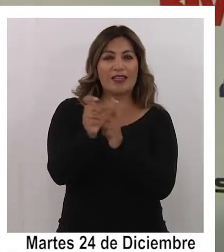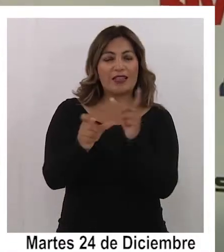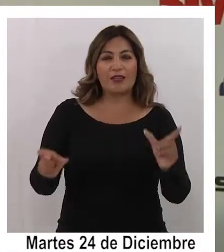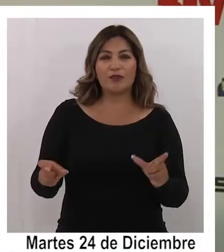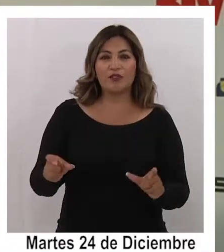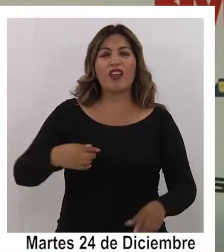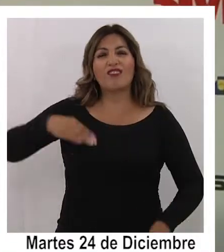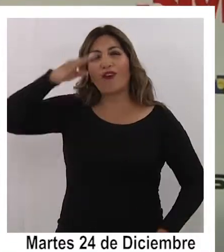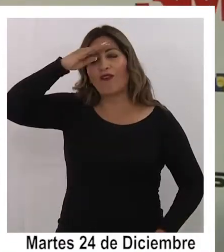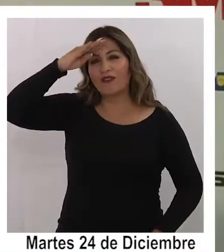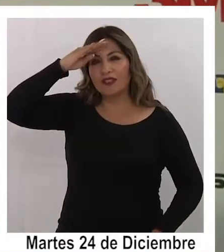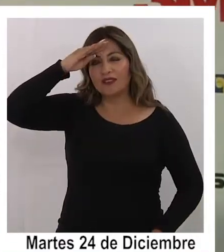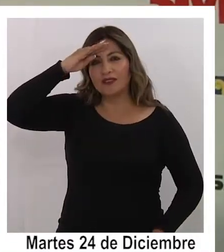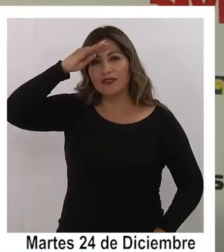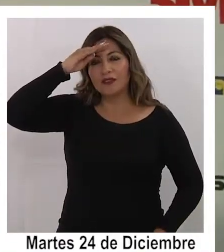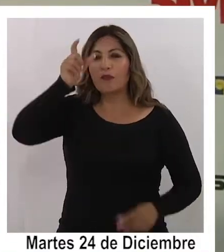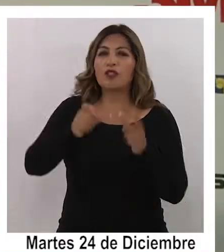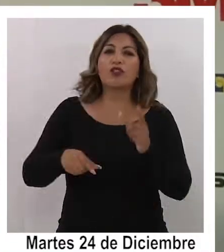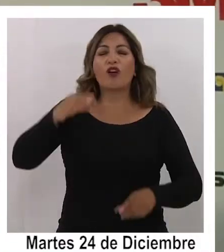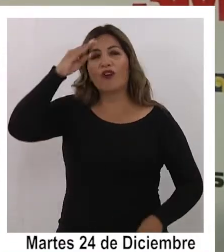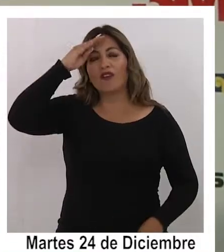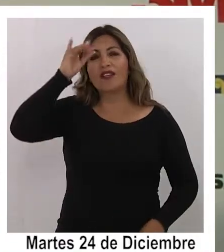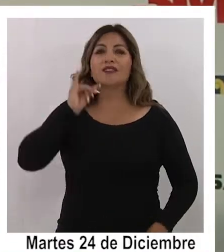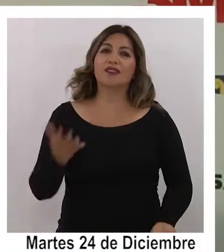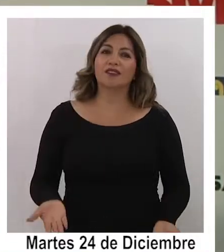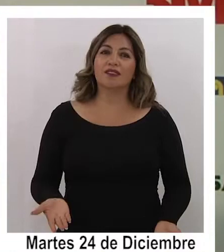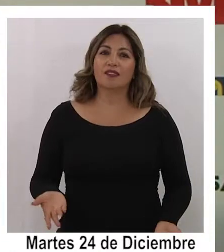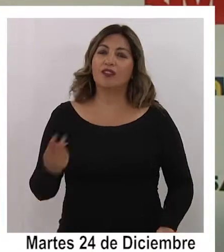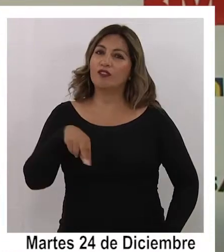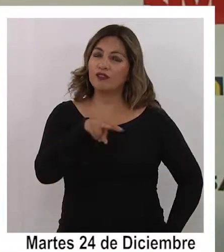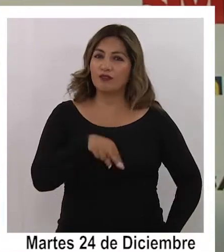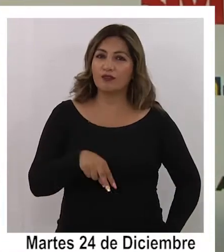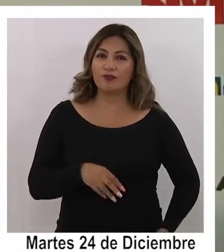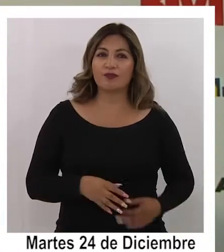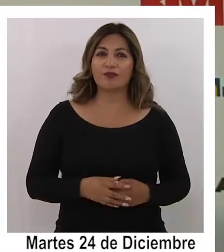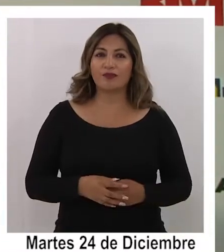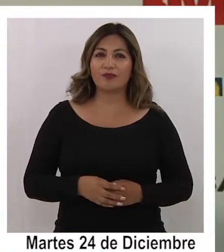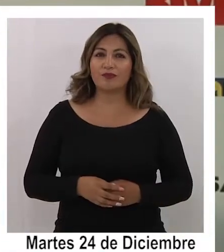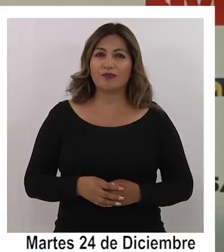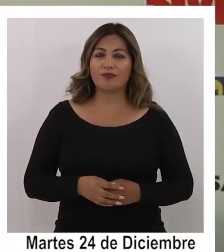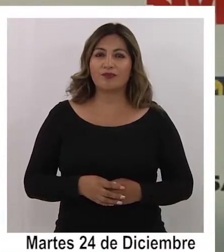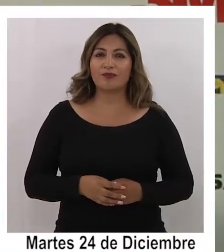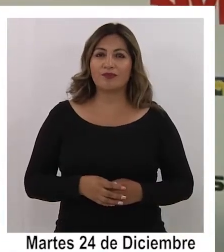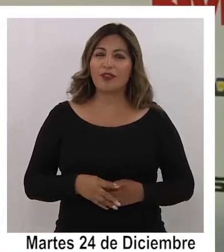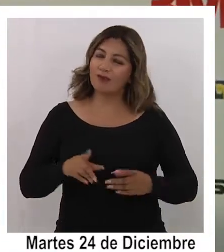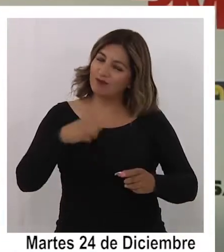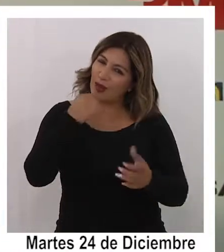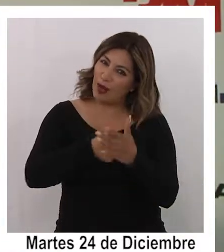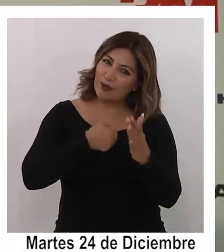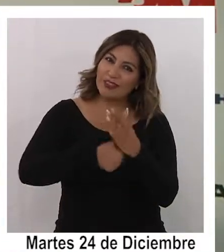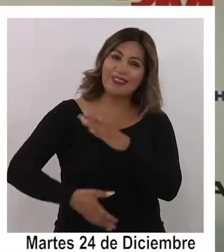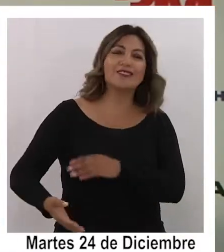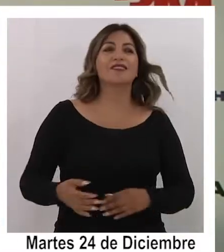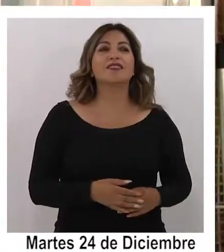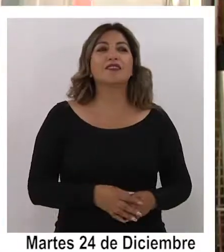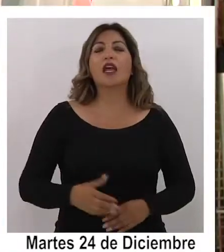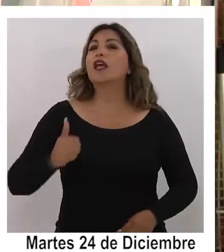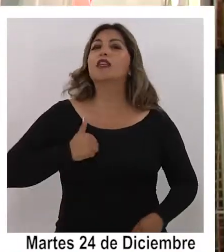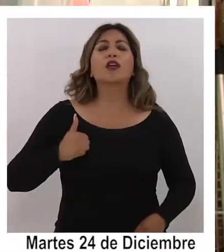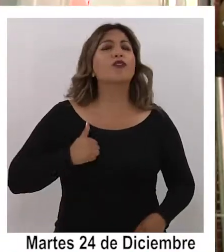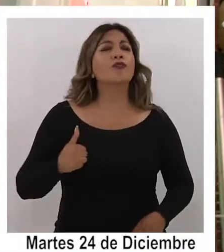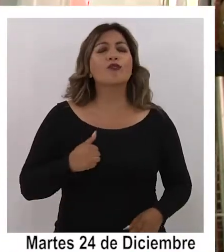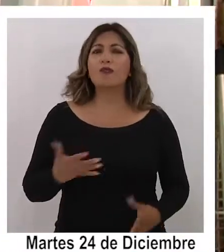en que la gente ha creído, que la gente de Iquique ha creído, así que ahí estamos poniéndole el pecho a las balas.